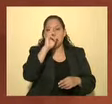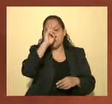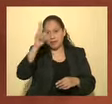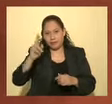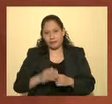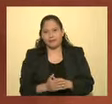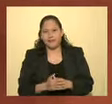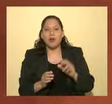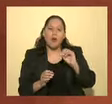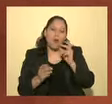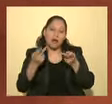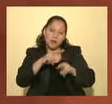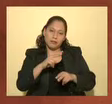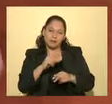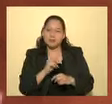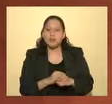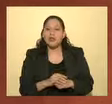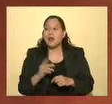teniendo toda la disposición